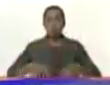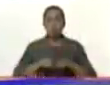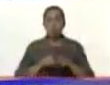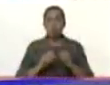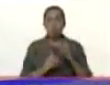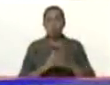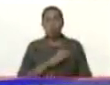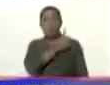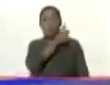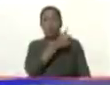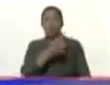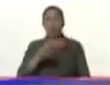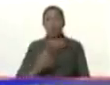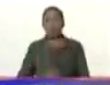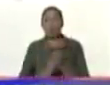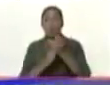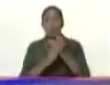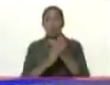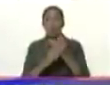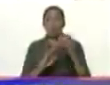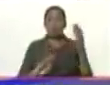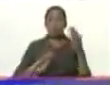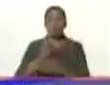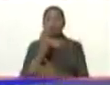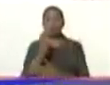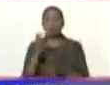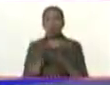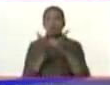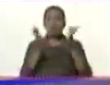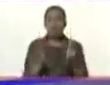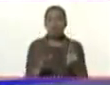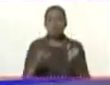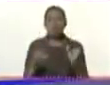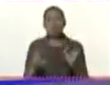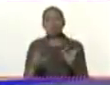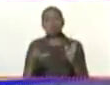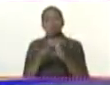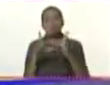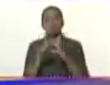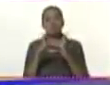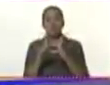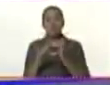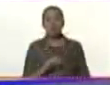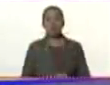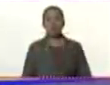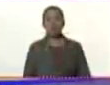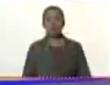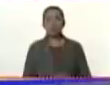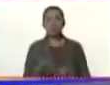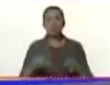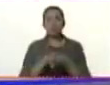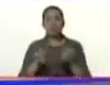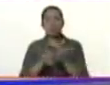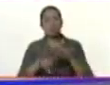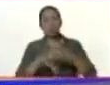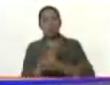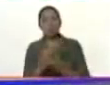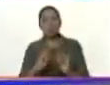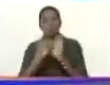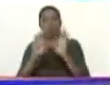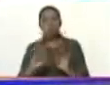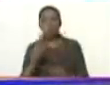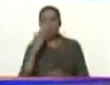como jefes y líderes de la Federación de Estudiantes de Educación Media y de Educación Universitaria.